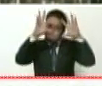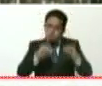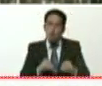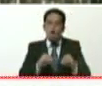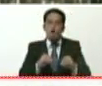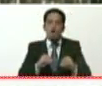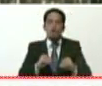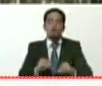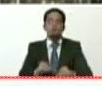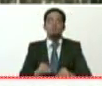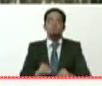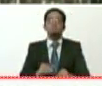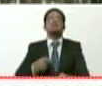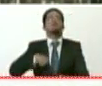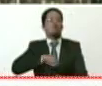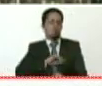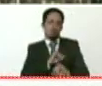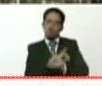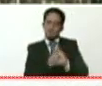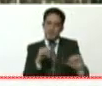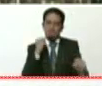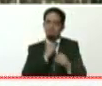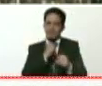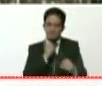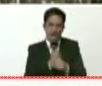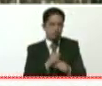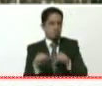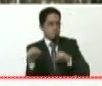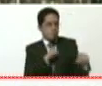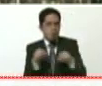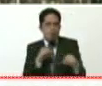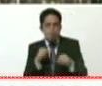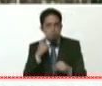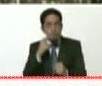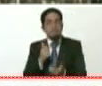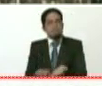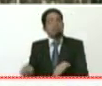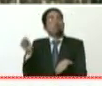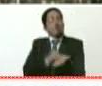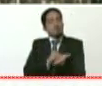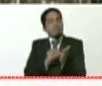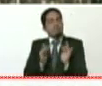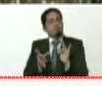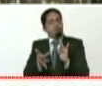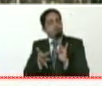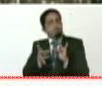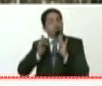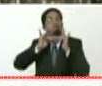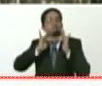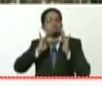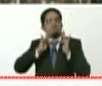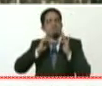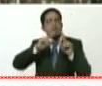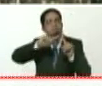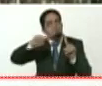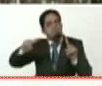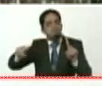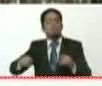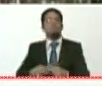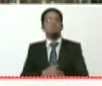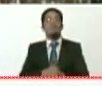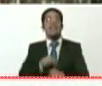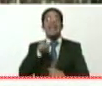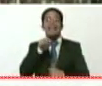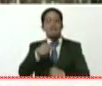el cual ya estamos recuperando a alto nivel y estabilizando. Debe saber que ataques como este